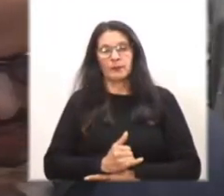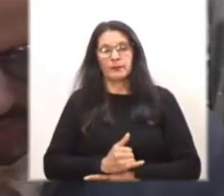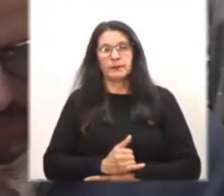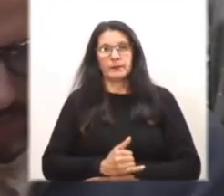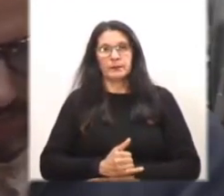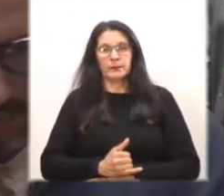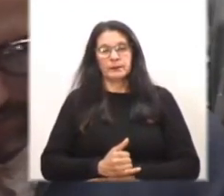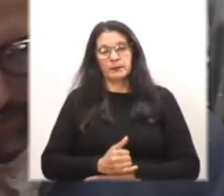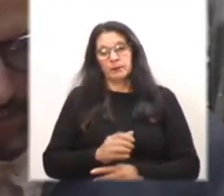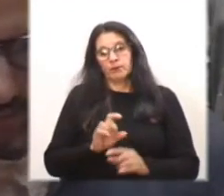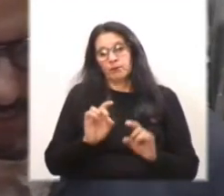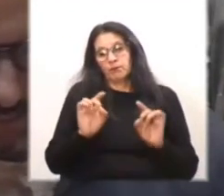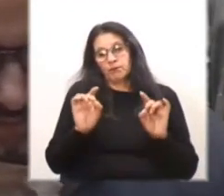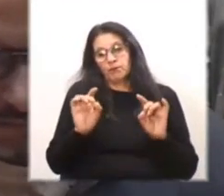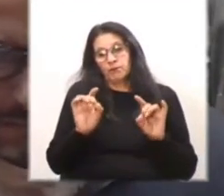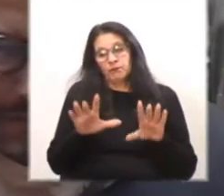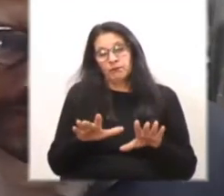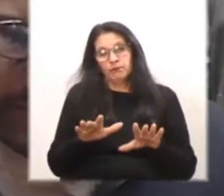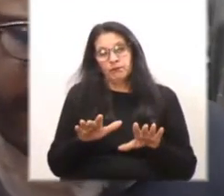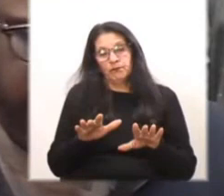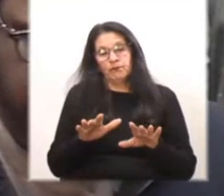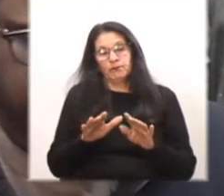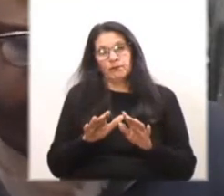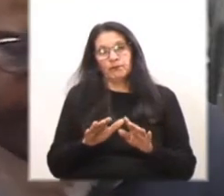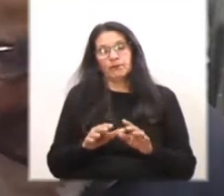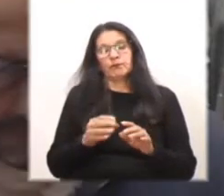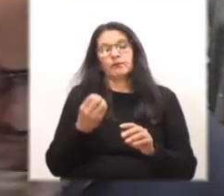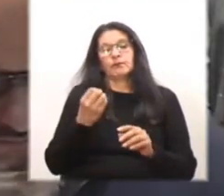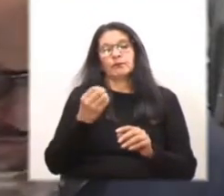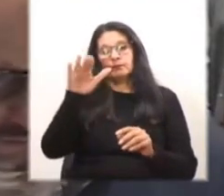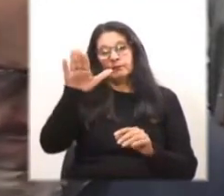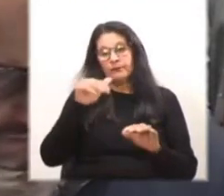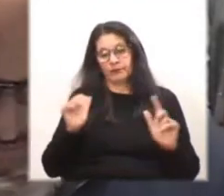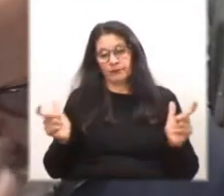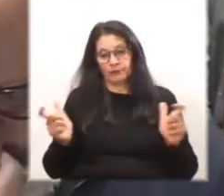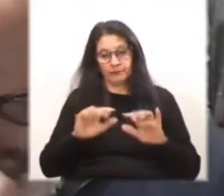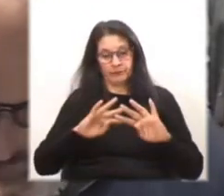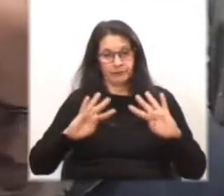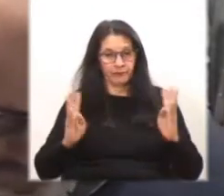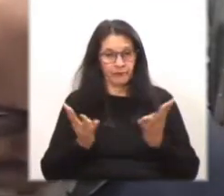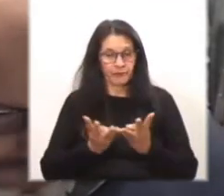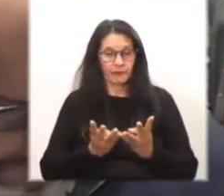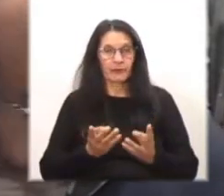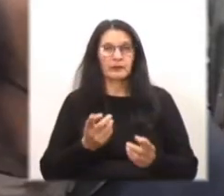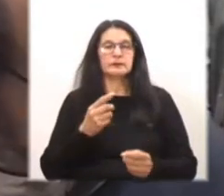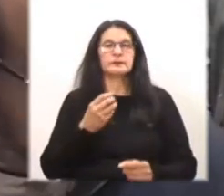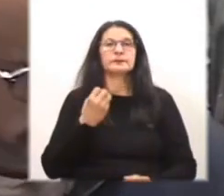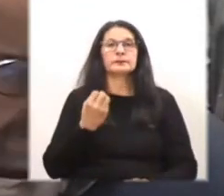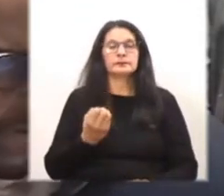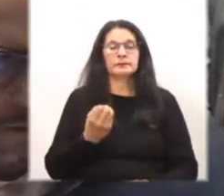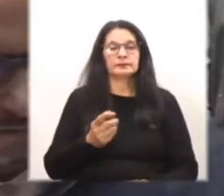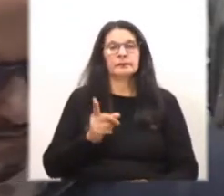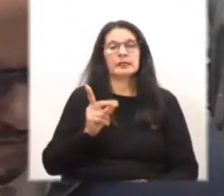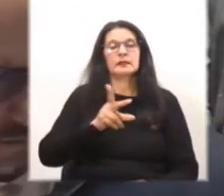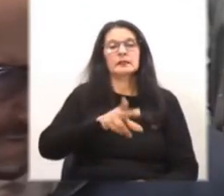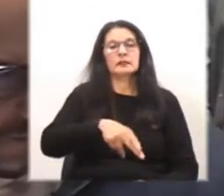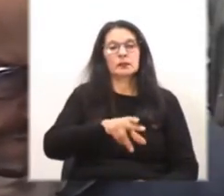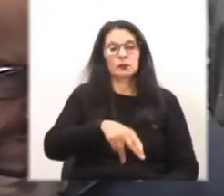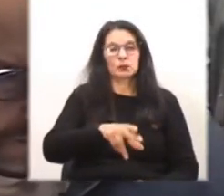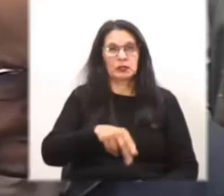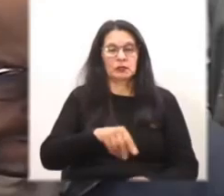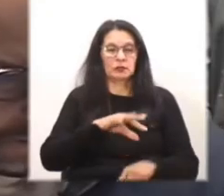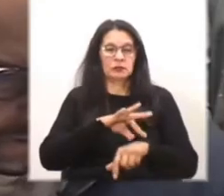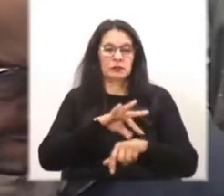el solo hecho de haberla convocado, que renunciara el doctor